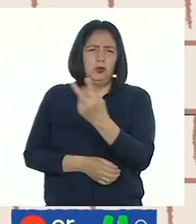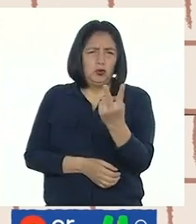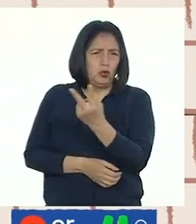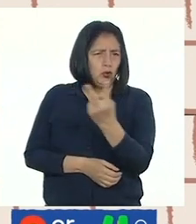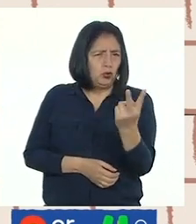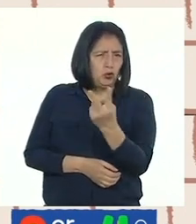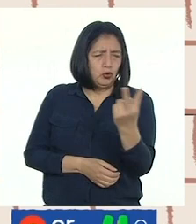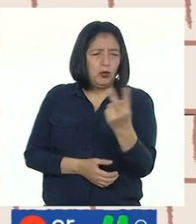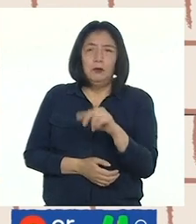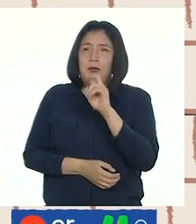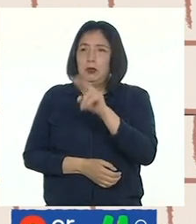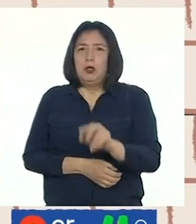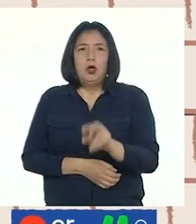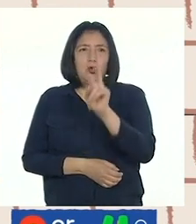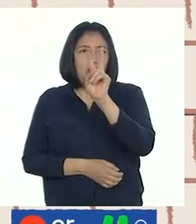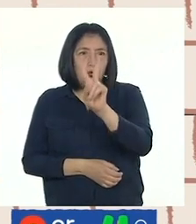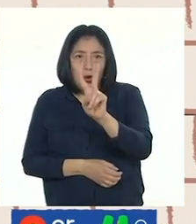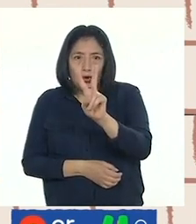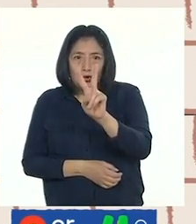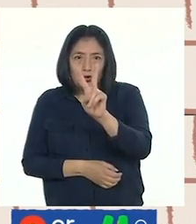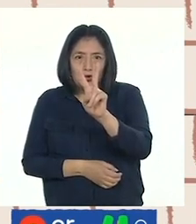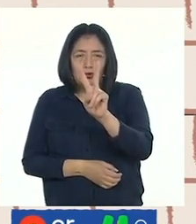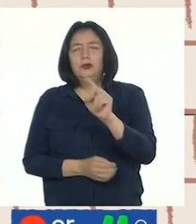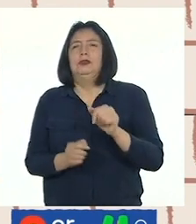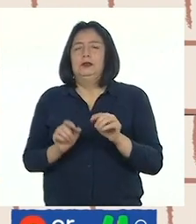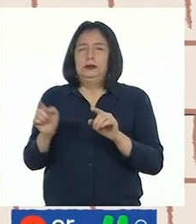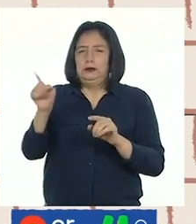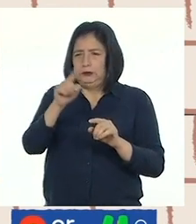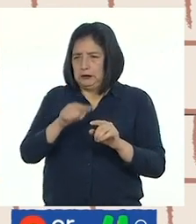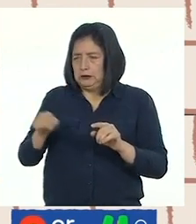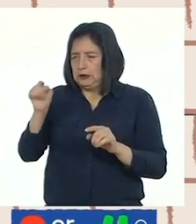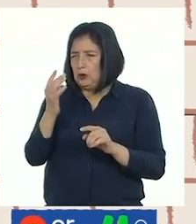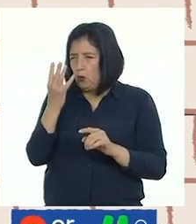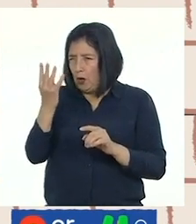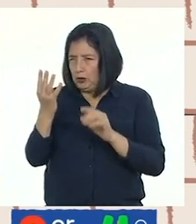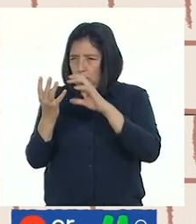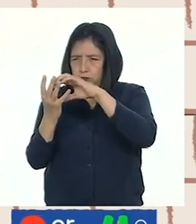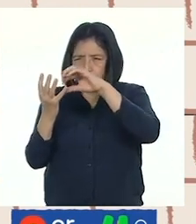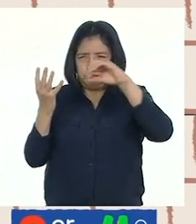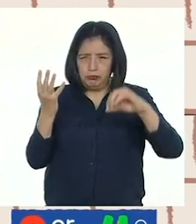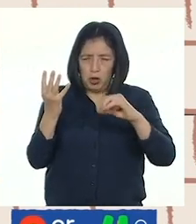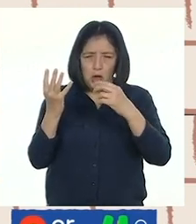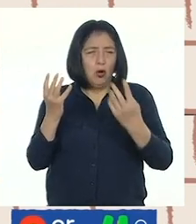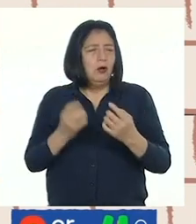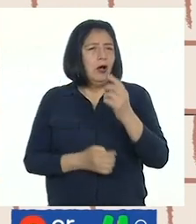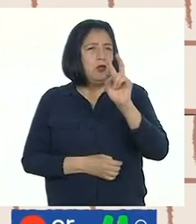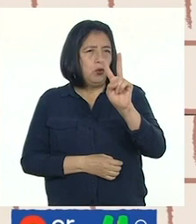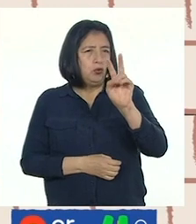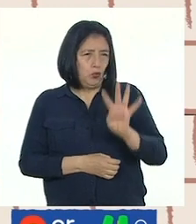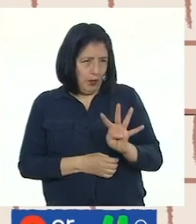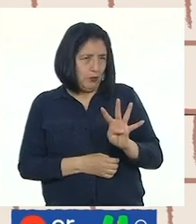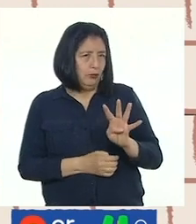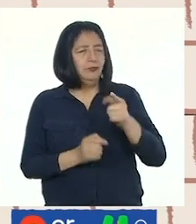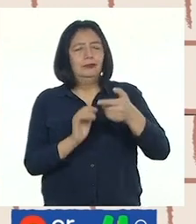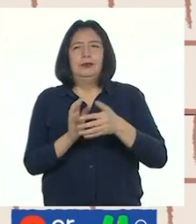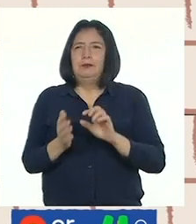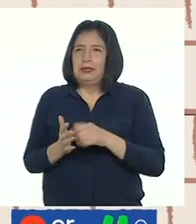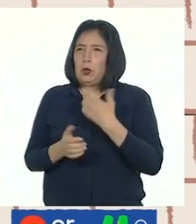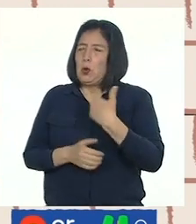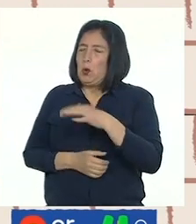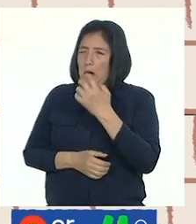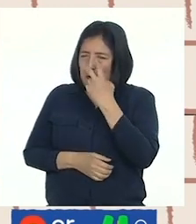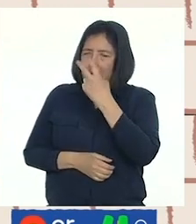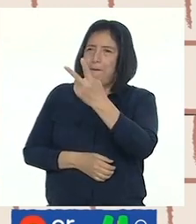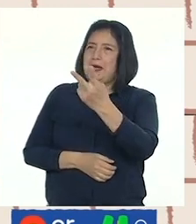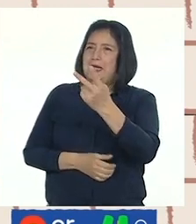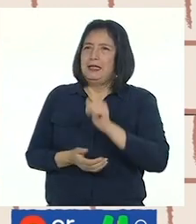dos, veremos que son dos porciones de cuatro. Entonces serían dos cuartos del pastel de la paz. ¡Y wow!